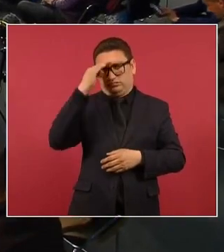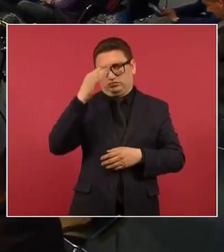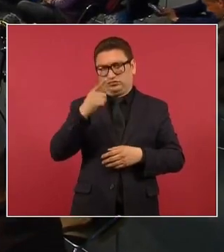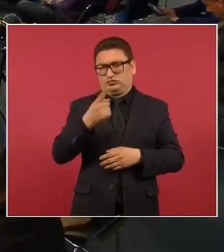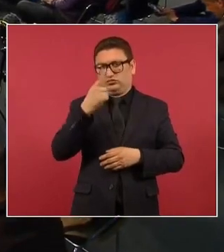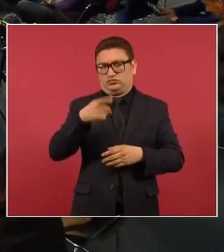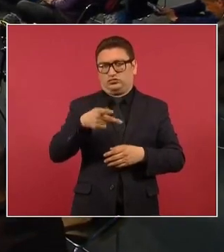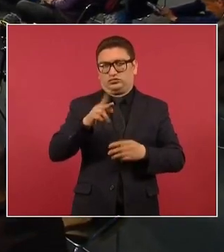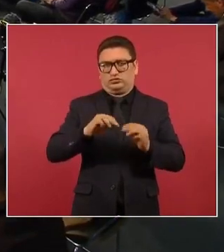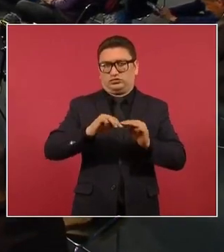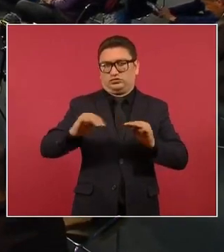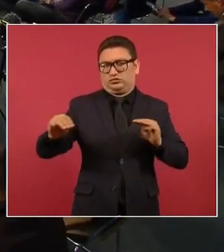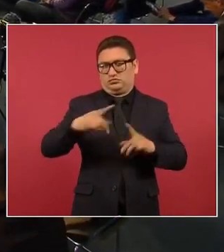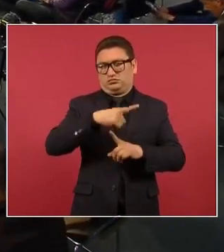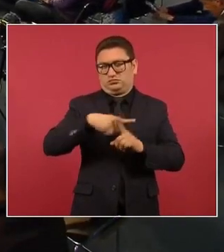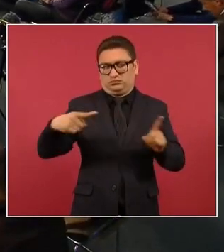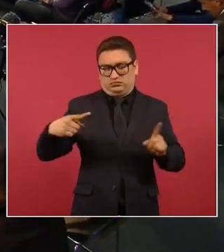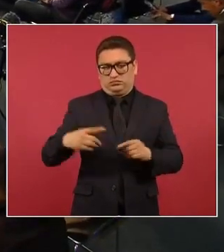1.5 kilómetros.